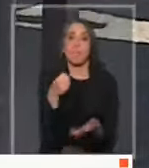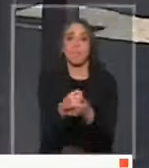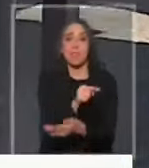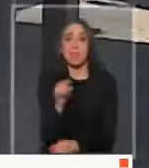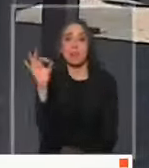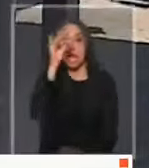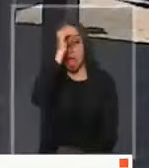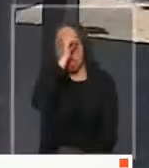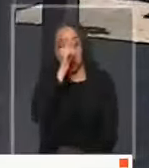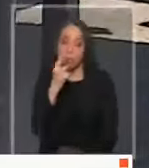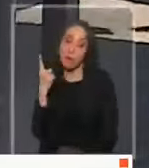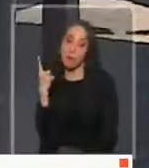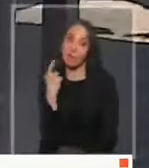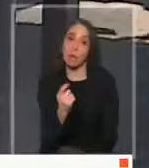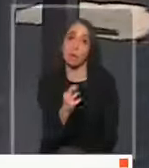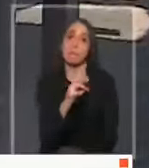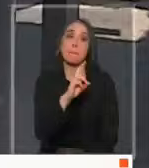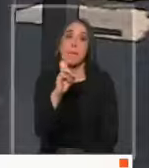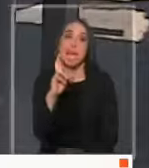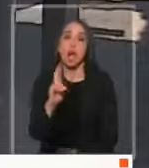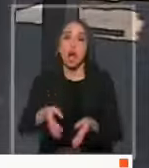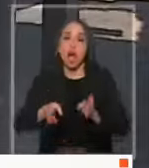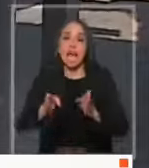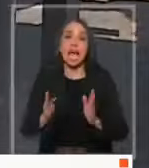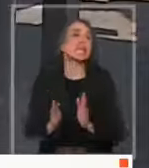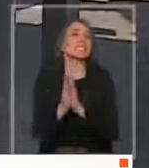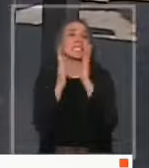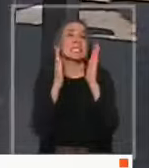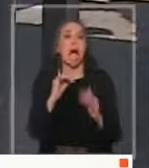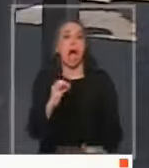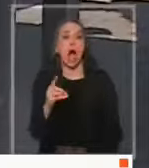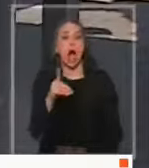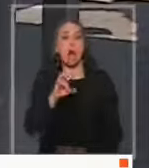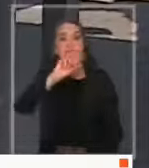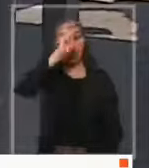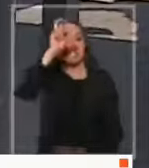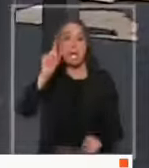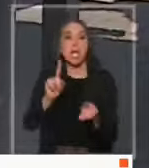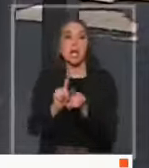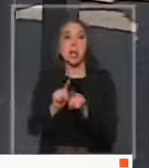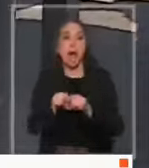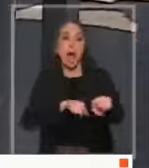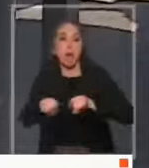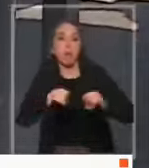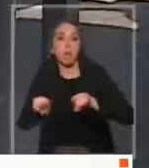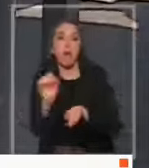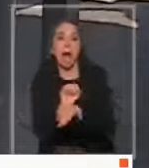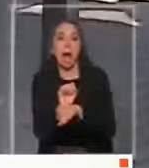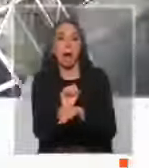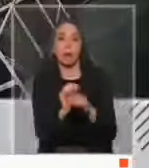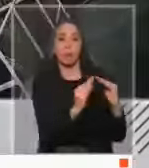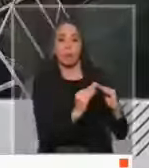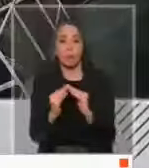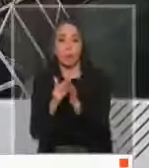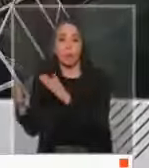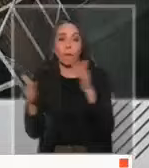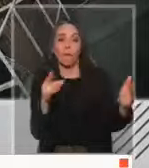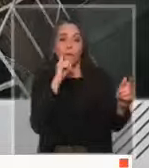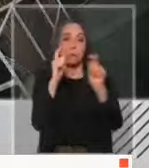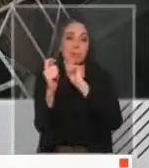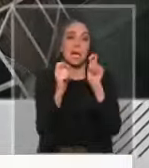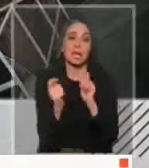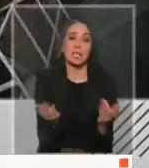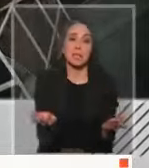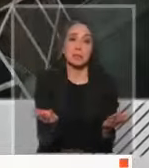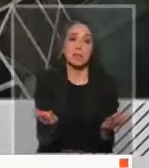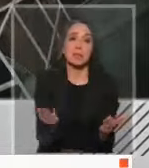aún. Es como se transforma San José de la Estrella como una pista de carrera y nos pone en riesgo a todos los vecinos que vivimos acá. Tememos nosotros que de